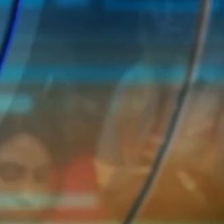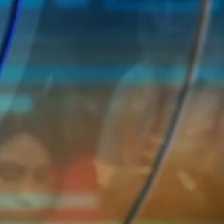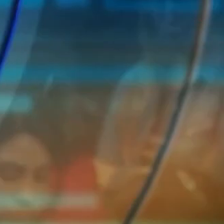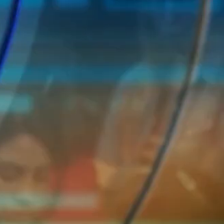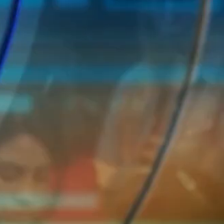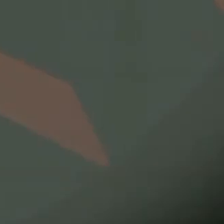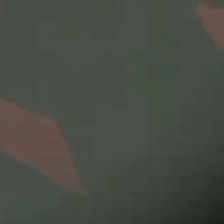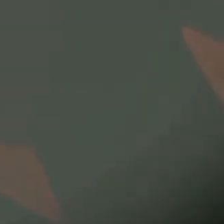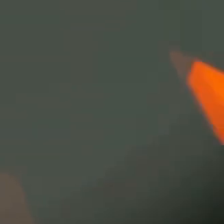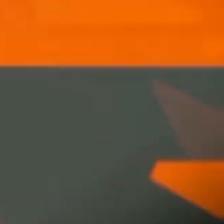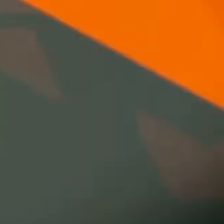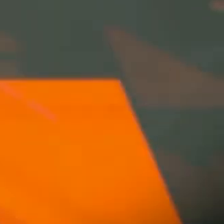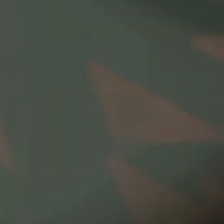Gracias.